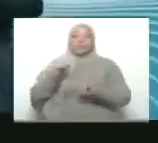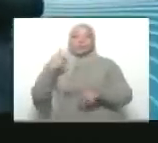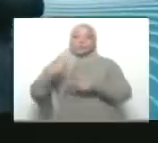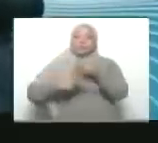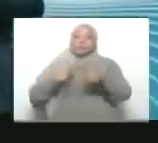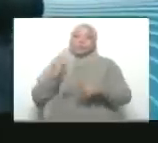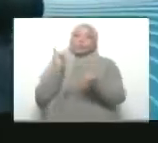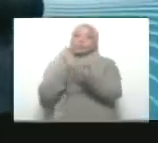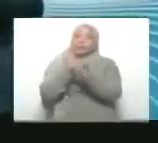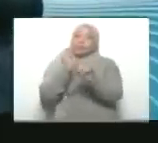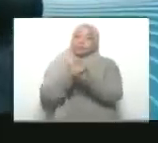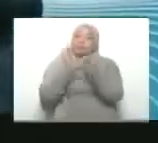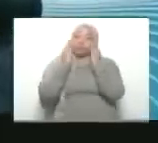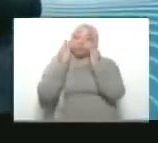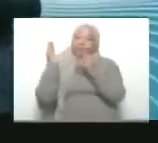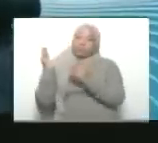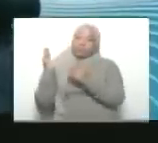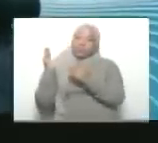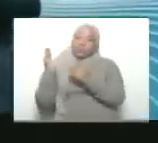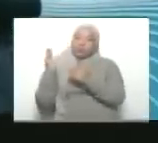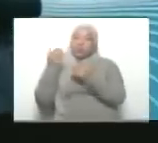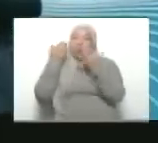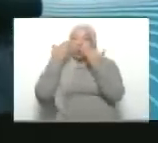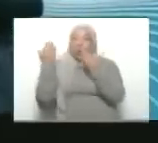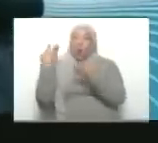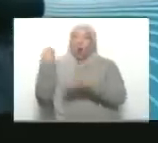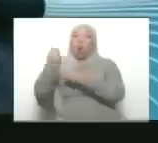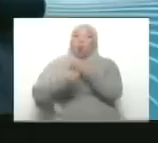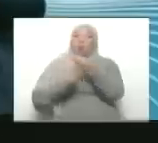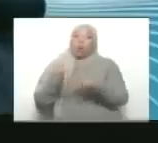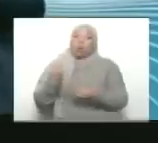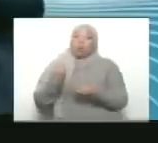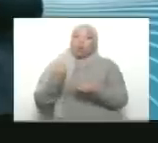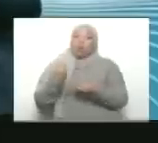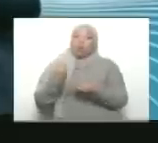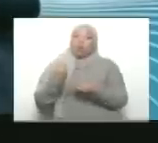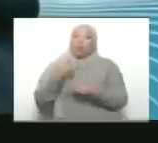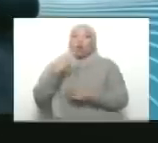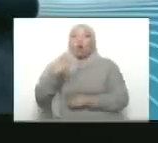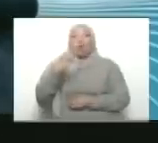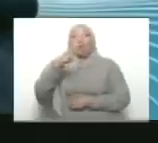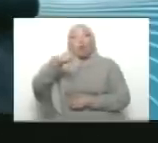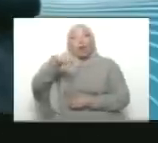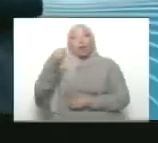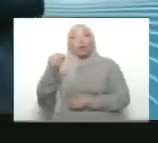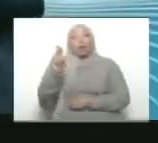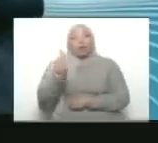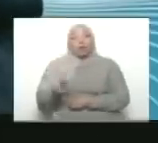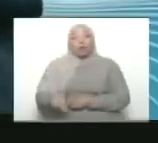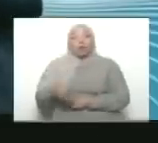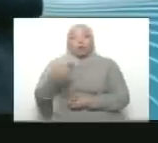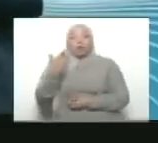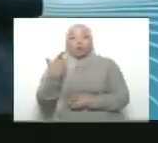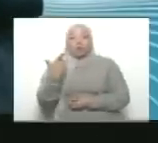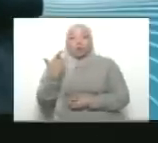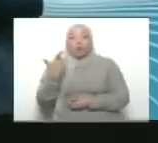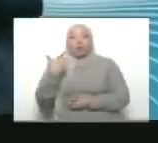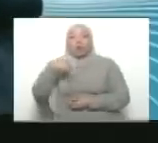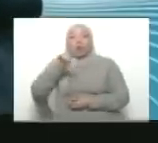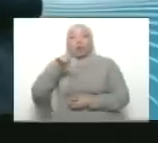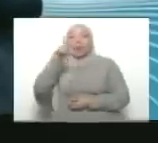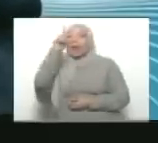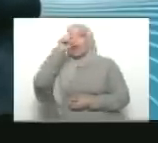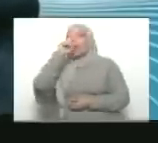recorrido en las informaciones internacionales vemos como lo dice el portal q.org su alteza el Emir de